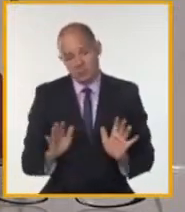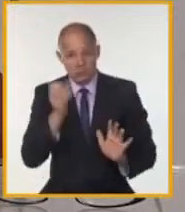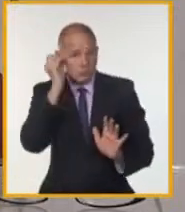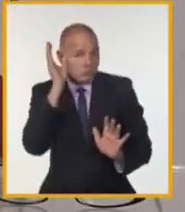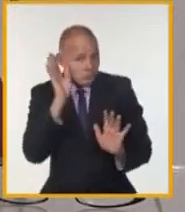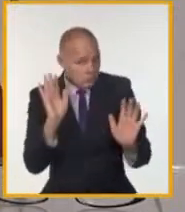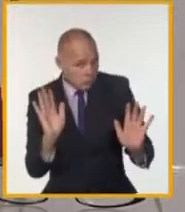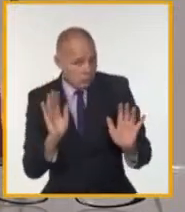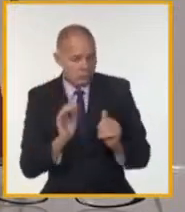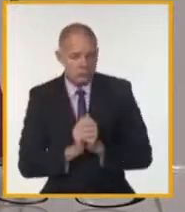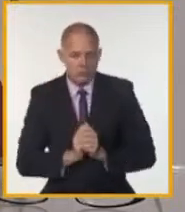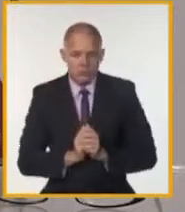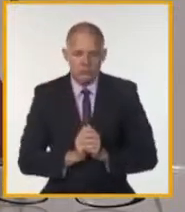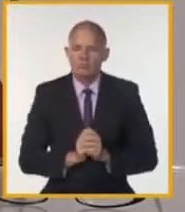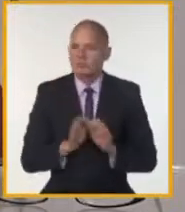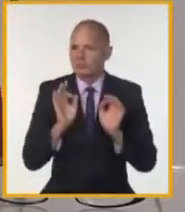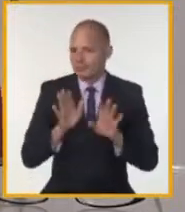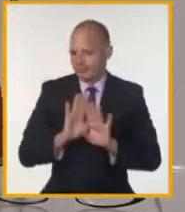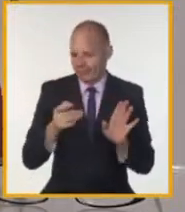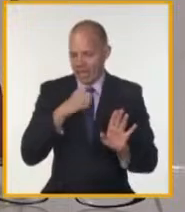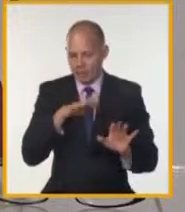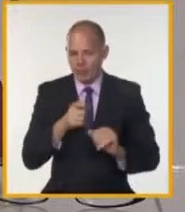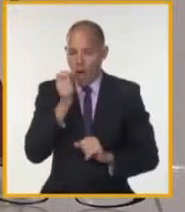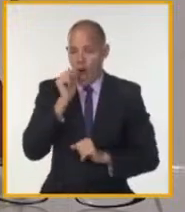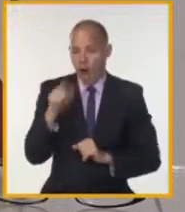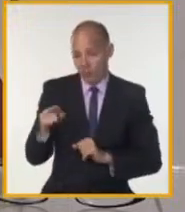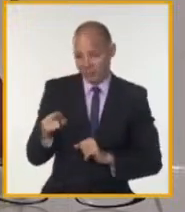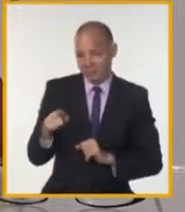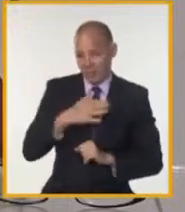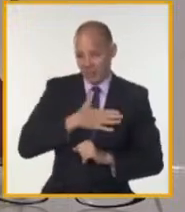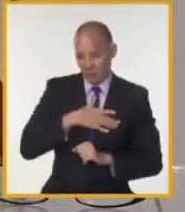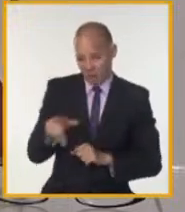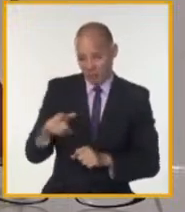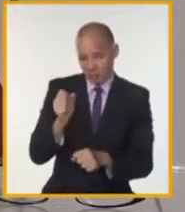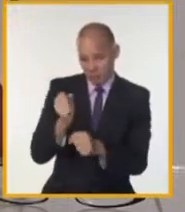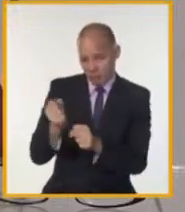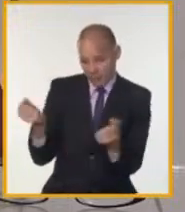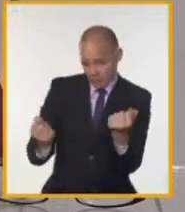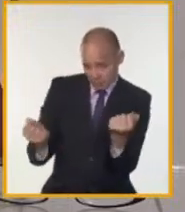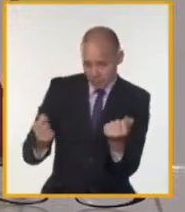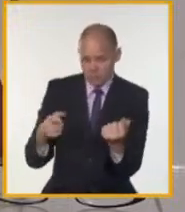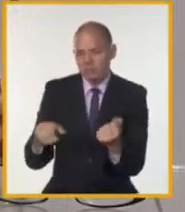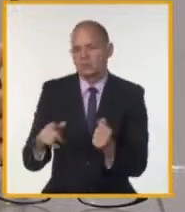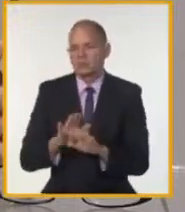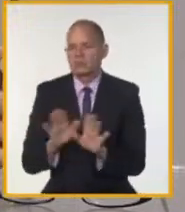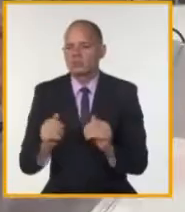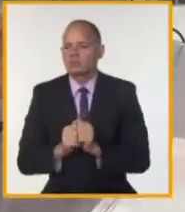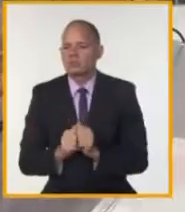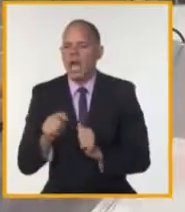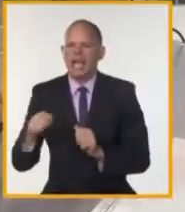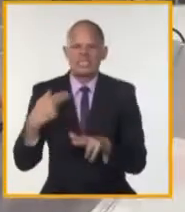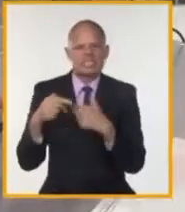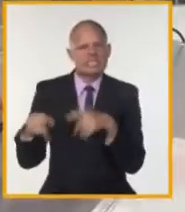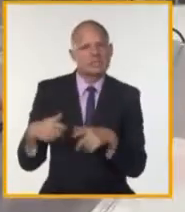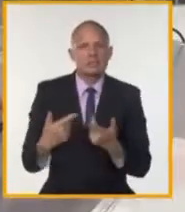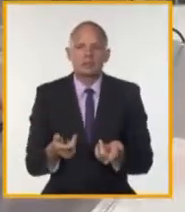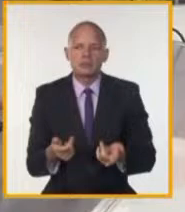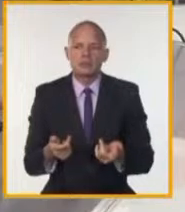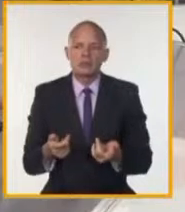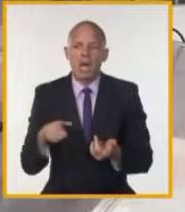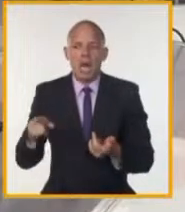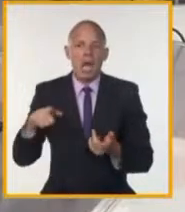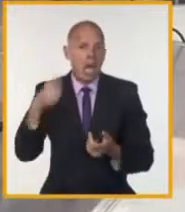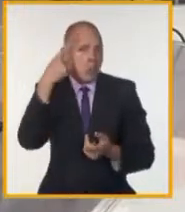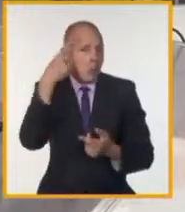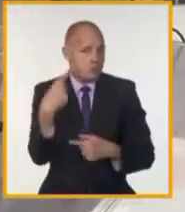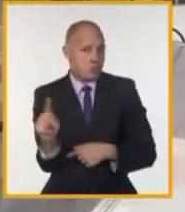proyecto, al mismo sistema que tenemos. Ese chofer que es arrendado, que le da solución a un grupo de él busca por sí mismo la solución al transporte.